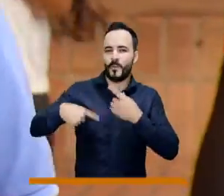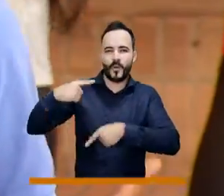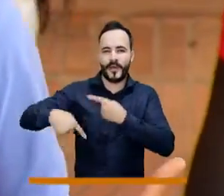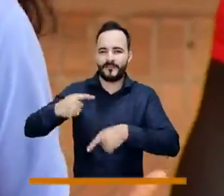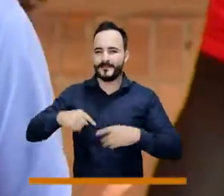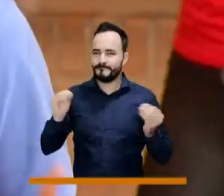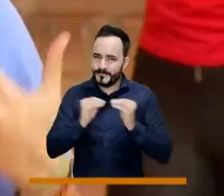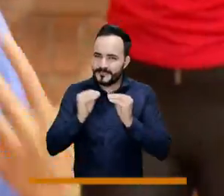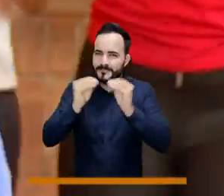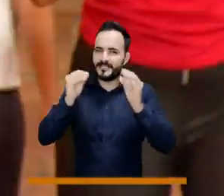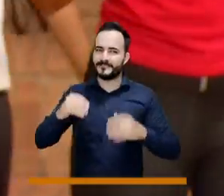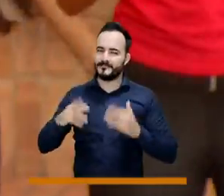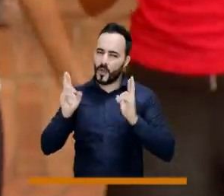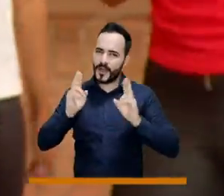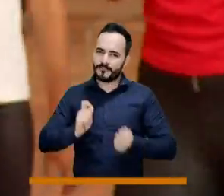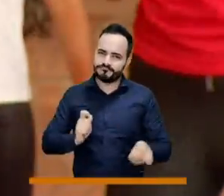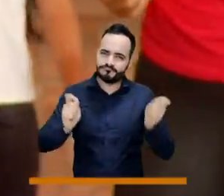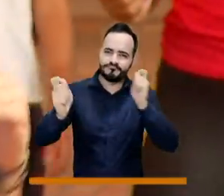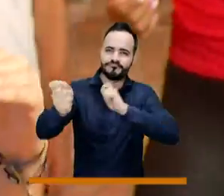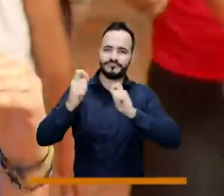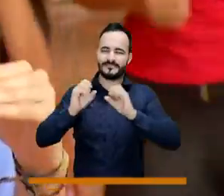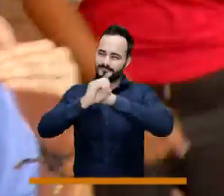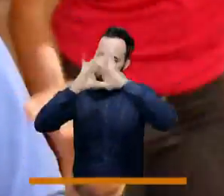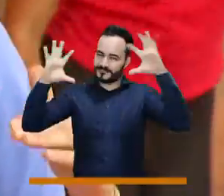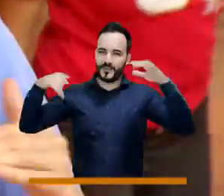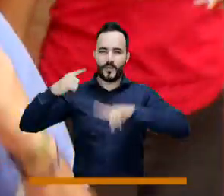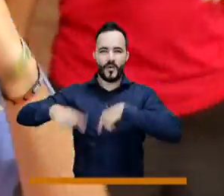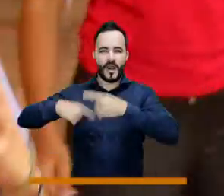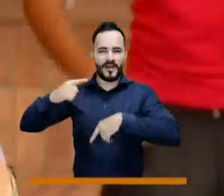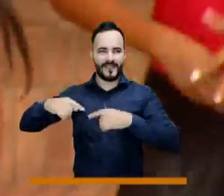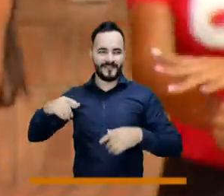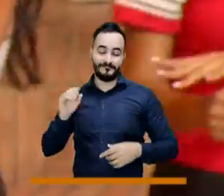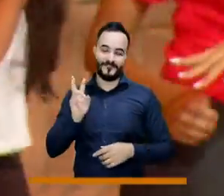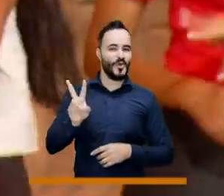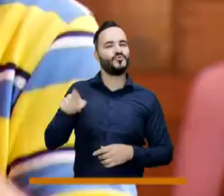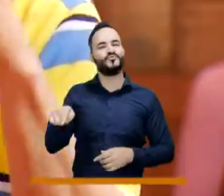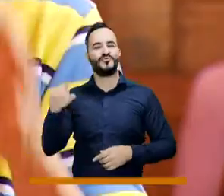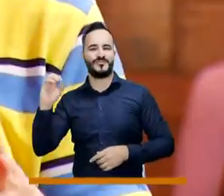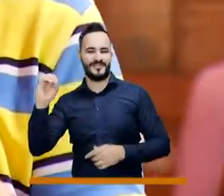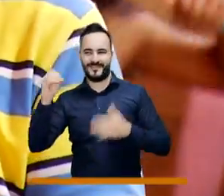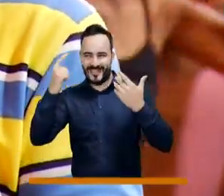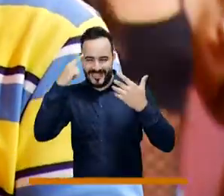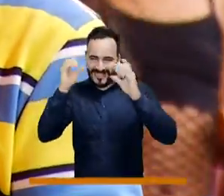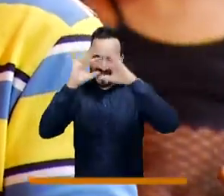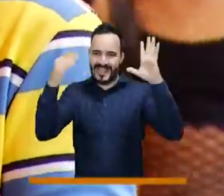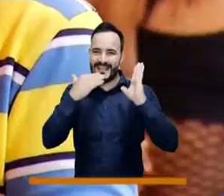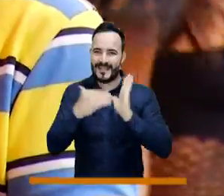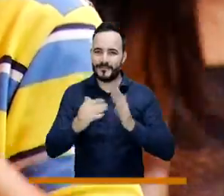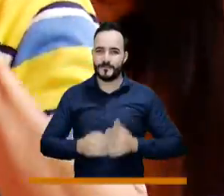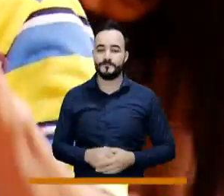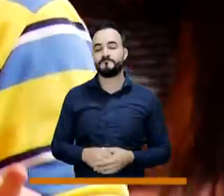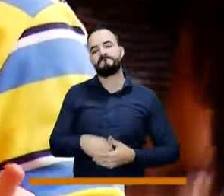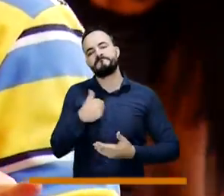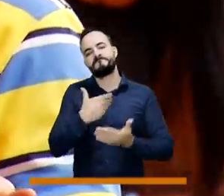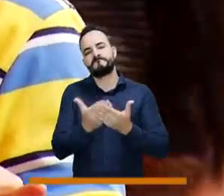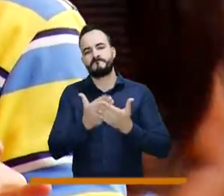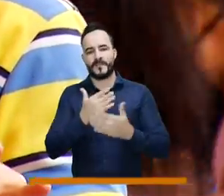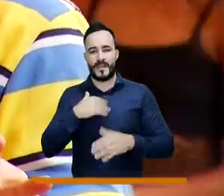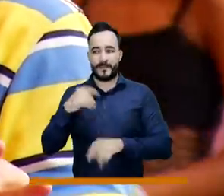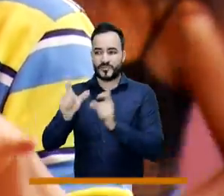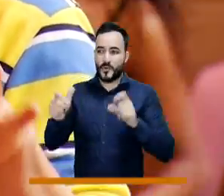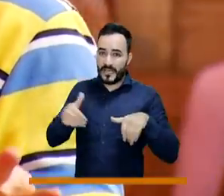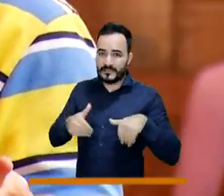Moravia y qué es lo que hay que apostarle para que lleguemos al Moravia 2.0? Lo que tenemos que hacer es no tocar la